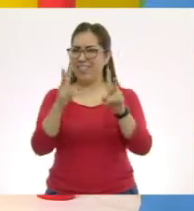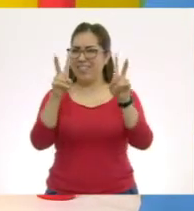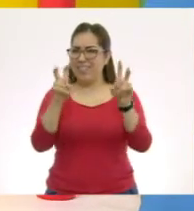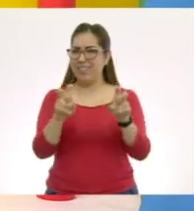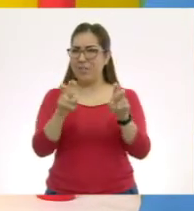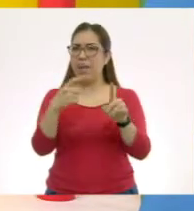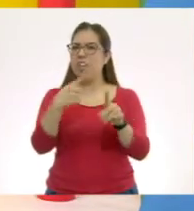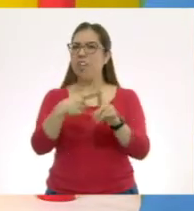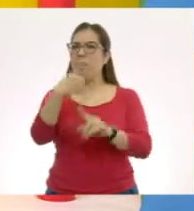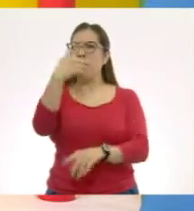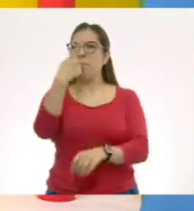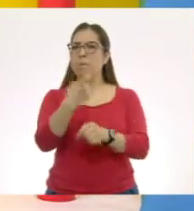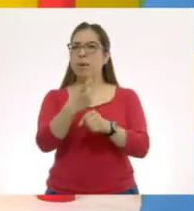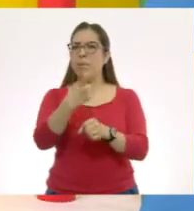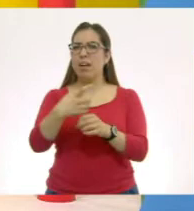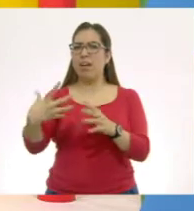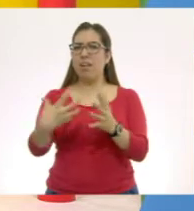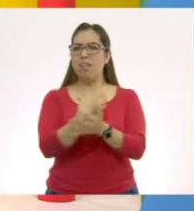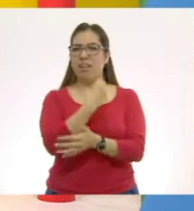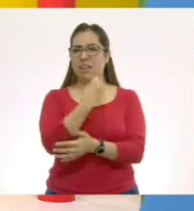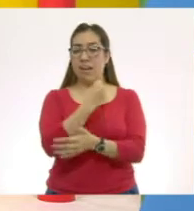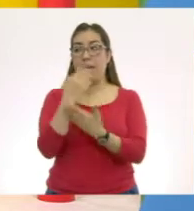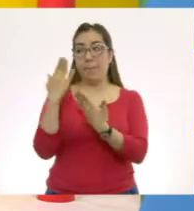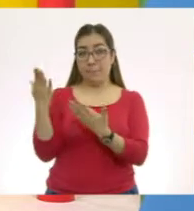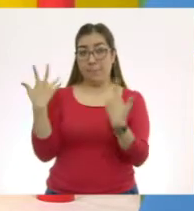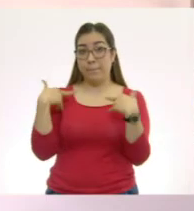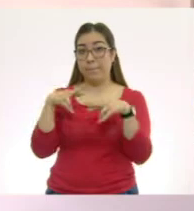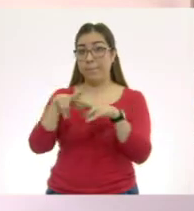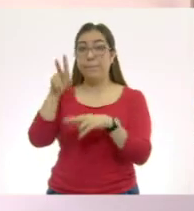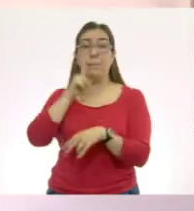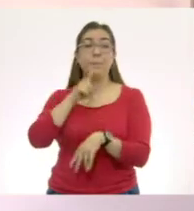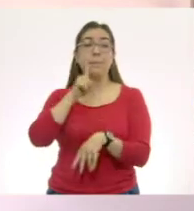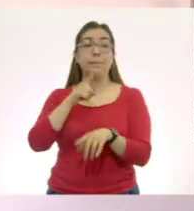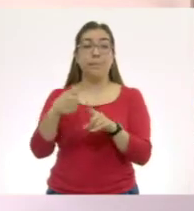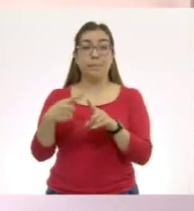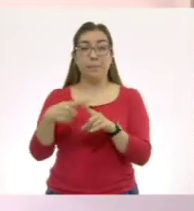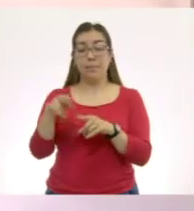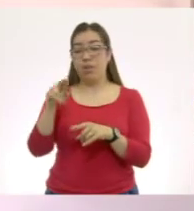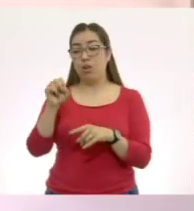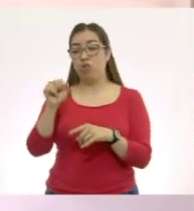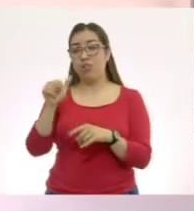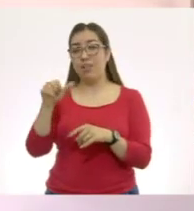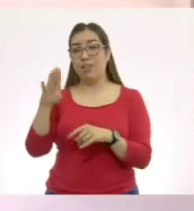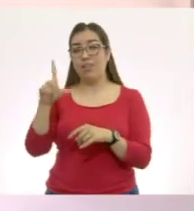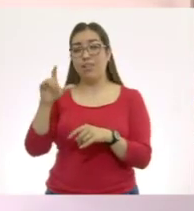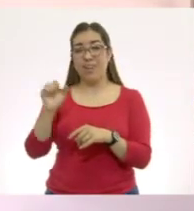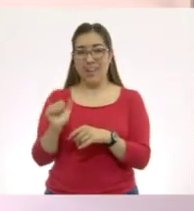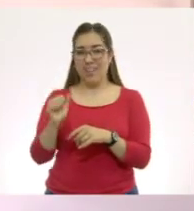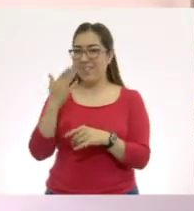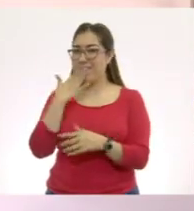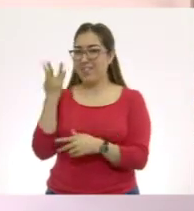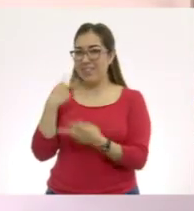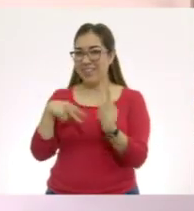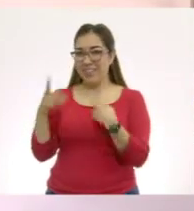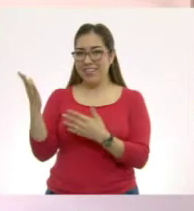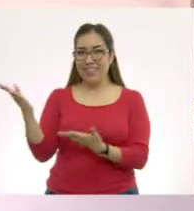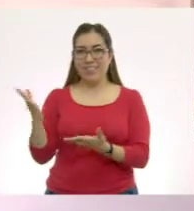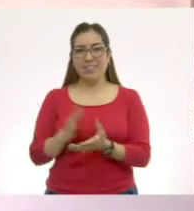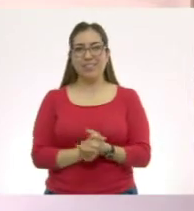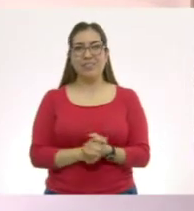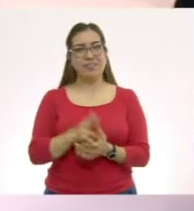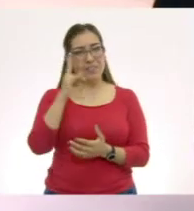¿quién llega primero? Y la maestra que nos va a dar la clase el día de hoy es la maestra Rosalba. Maestra Rosalba, bienvenida. Hola,